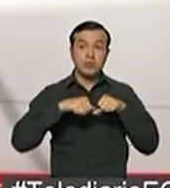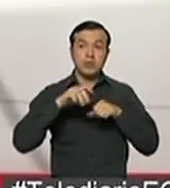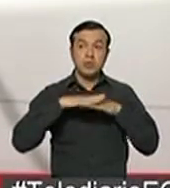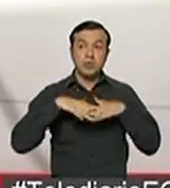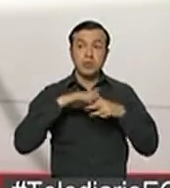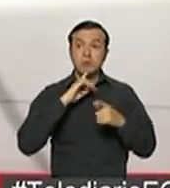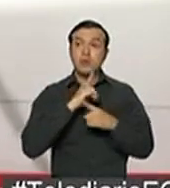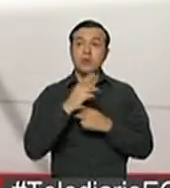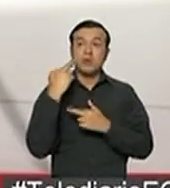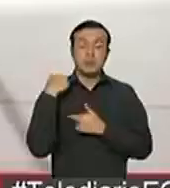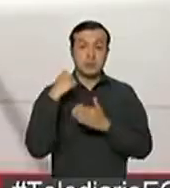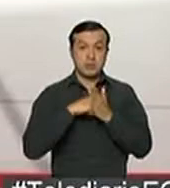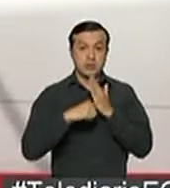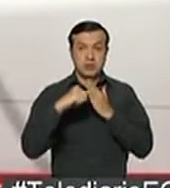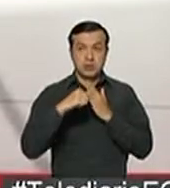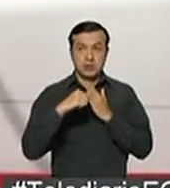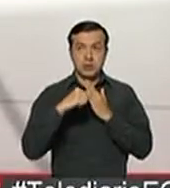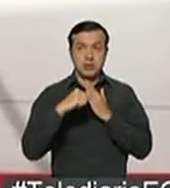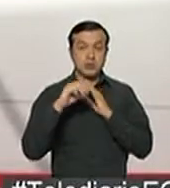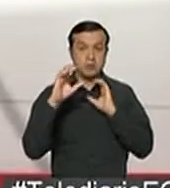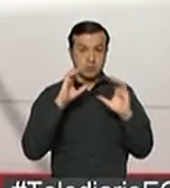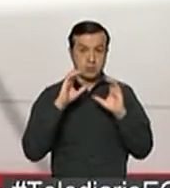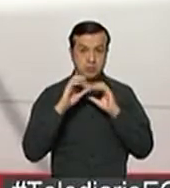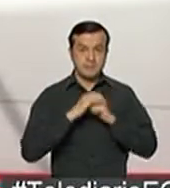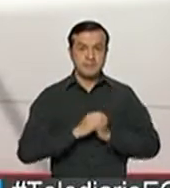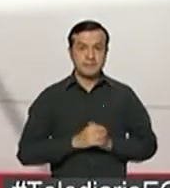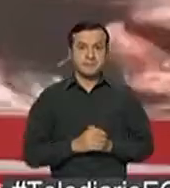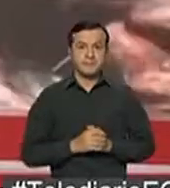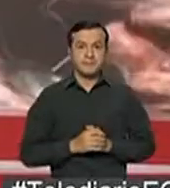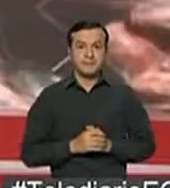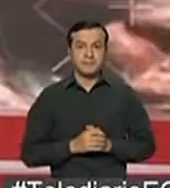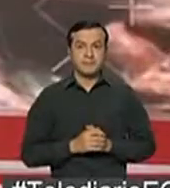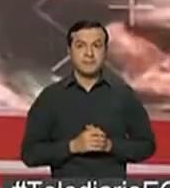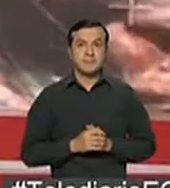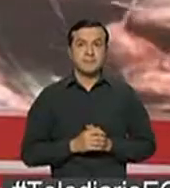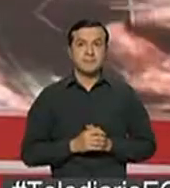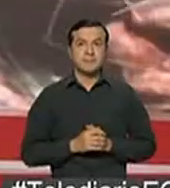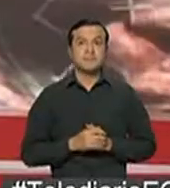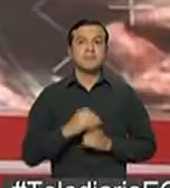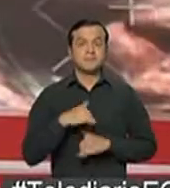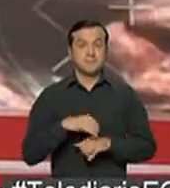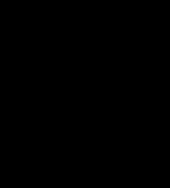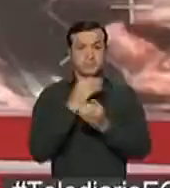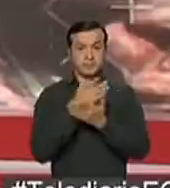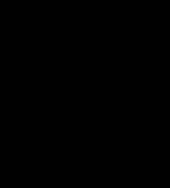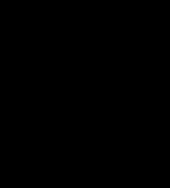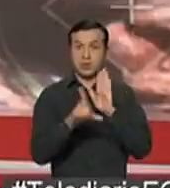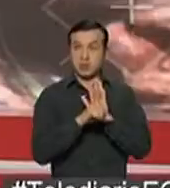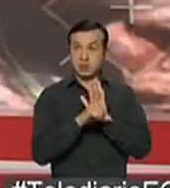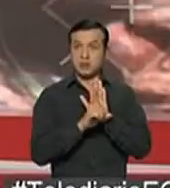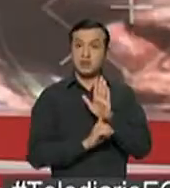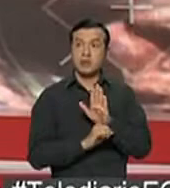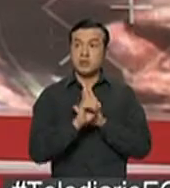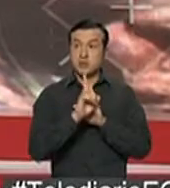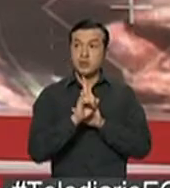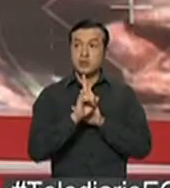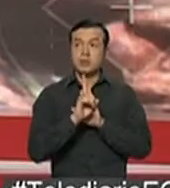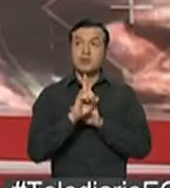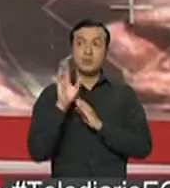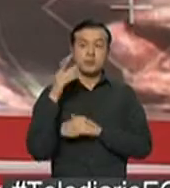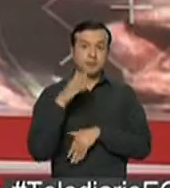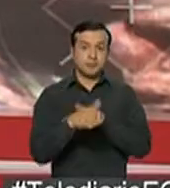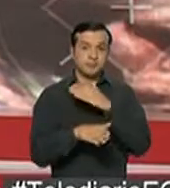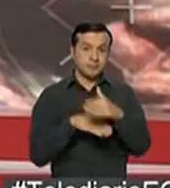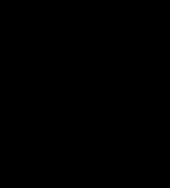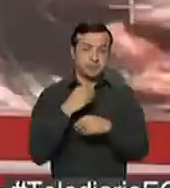que está a cargo del Ministerio de Telecomunicaciones. En más información, la Ley Orgánica para el Desarrollo de la Acuicultura y